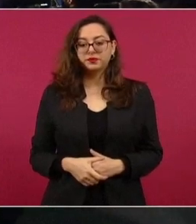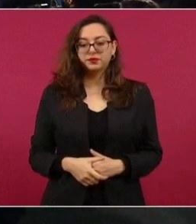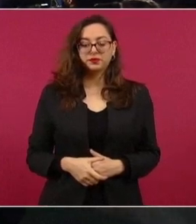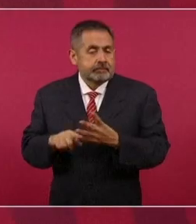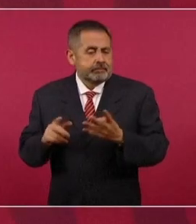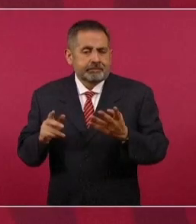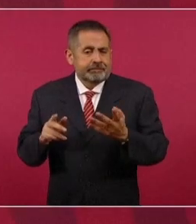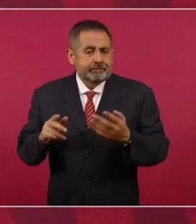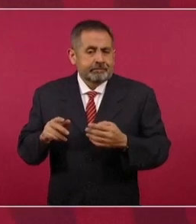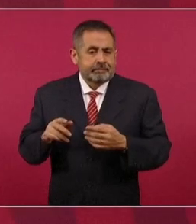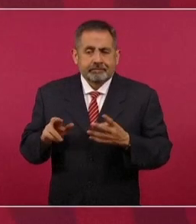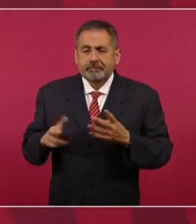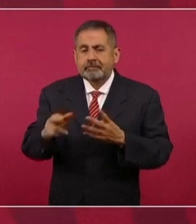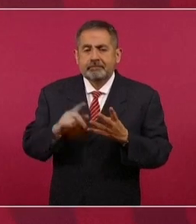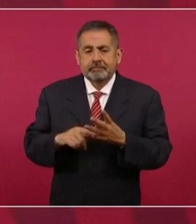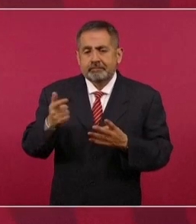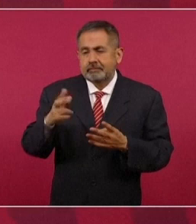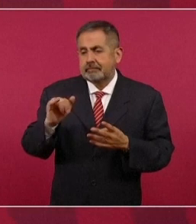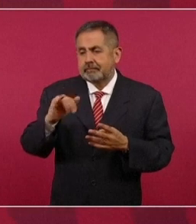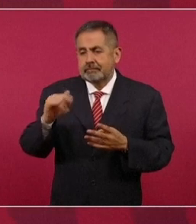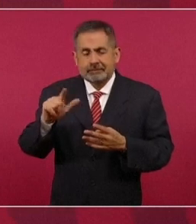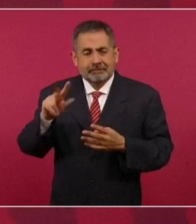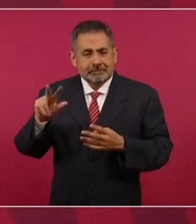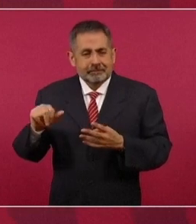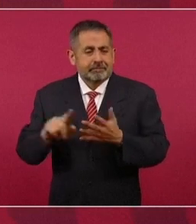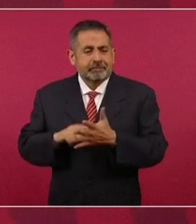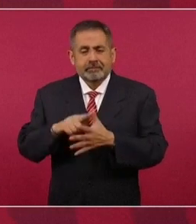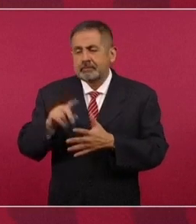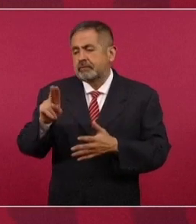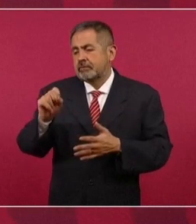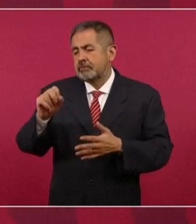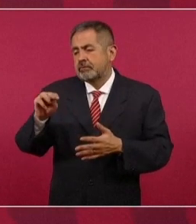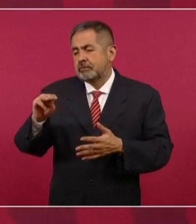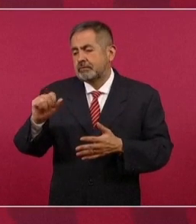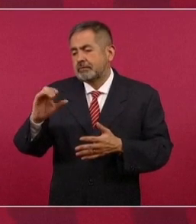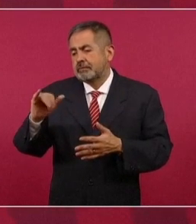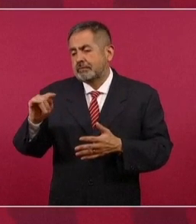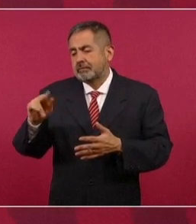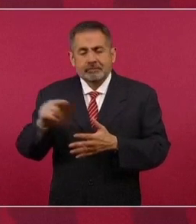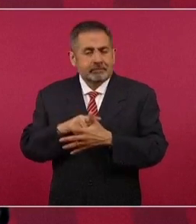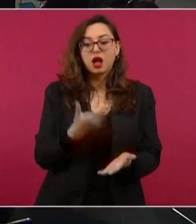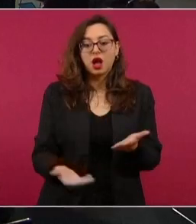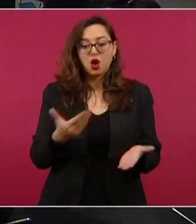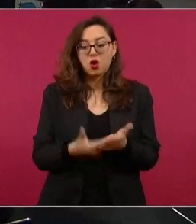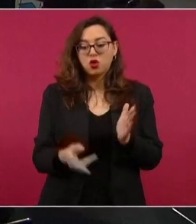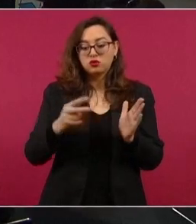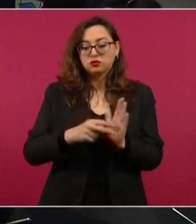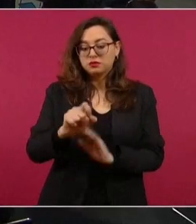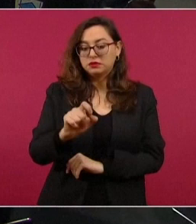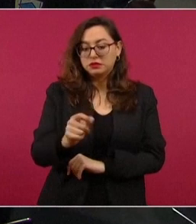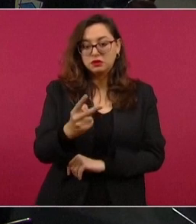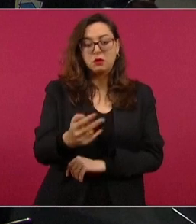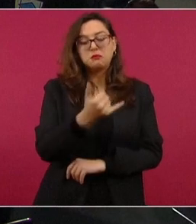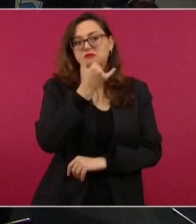fue un capo de alto Rango del otro era poderoso Pero y disuelto Cartel de los Beltrán Leyva capturado por México